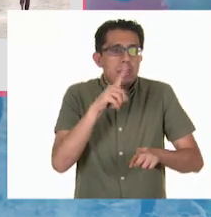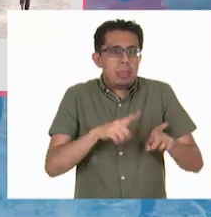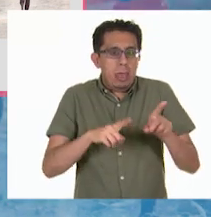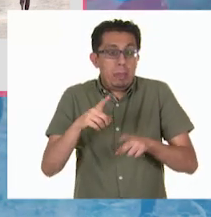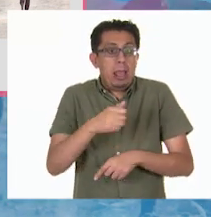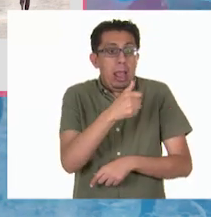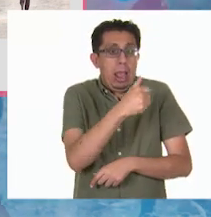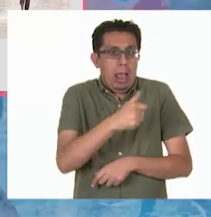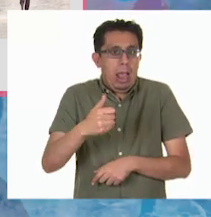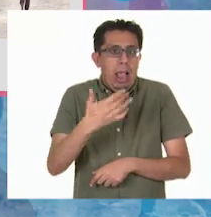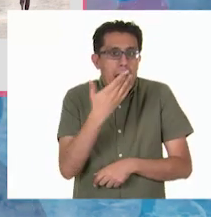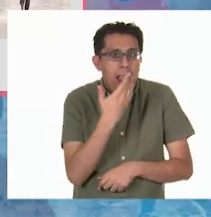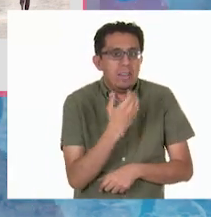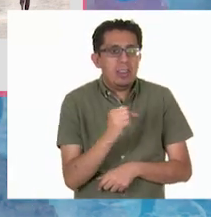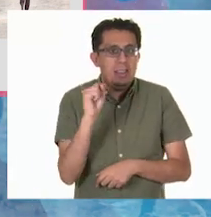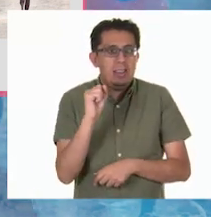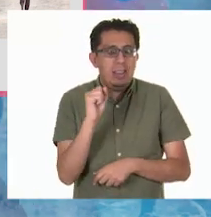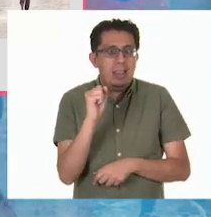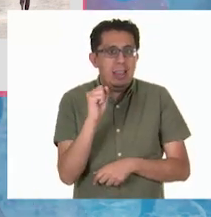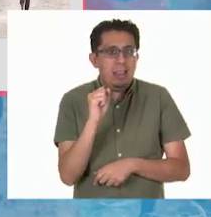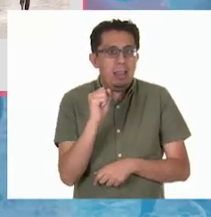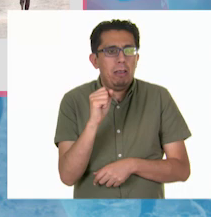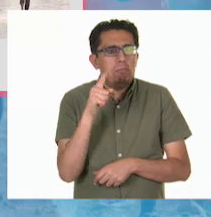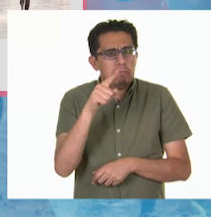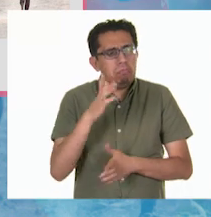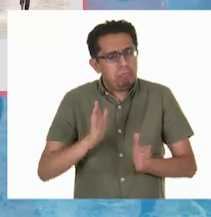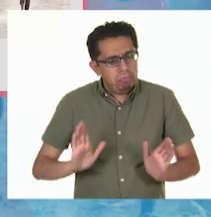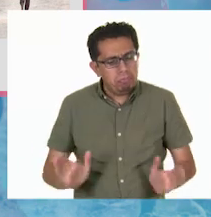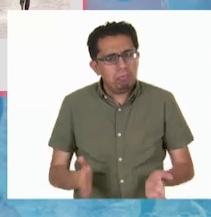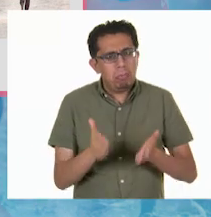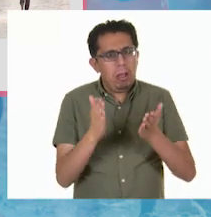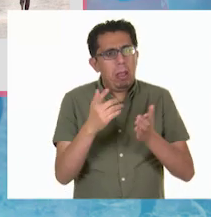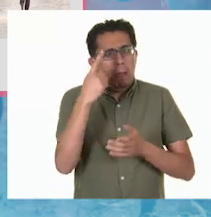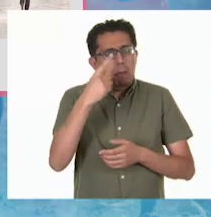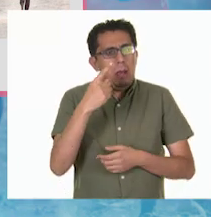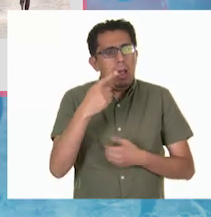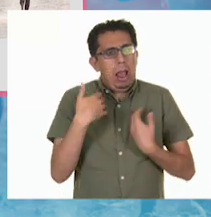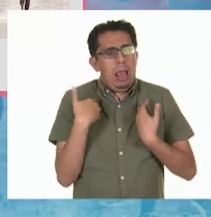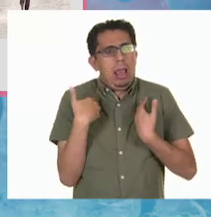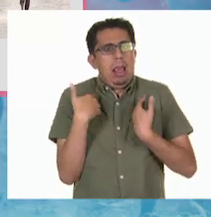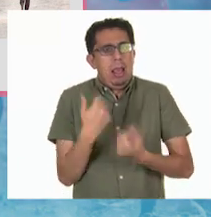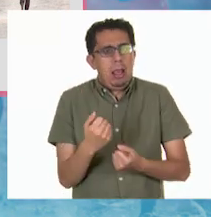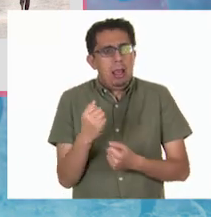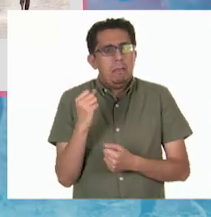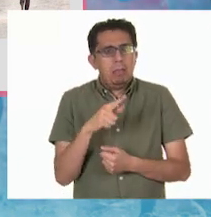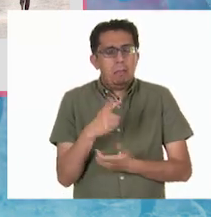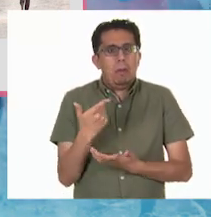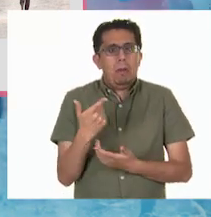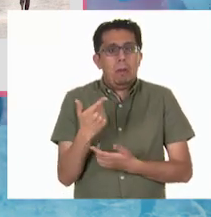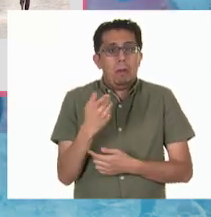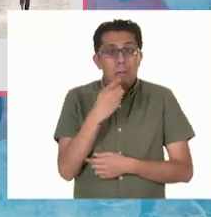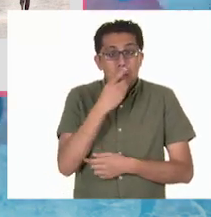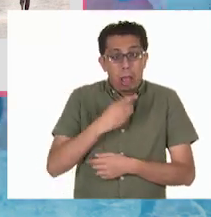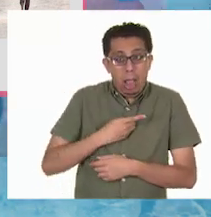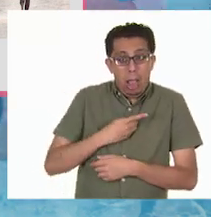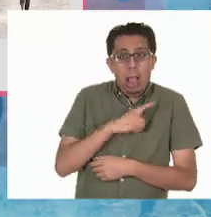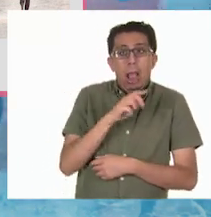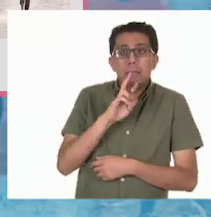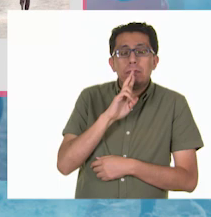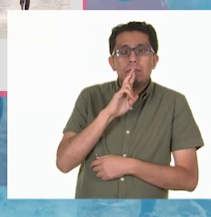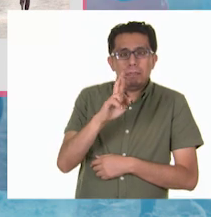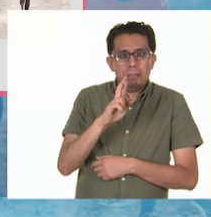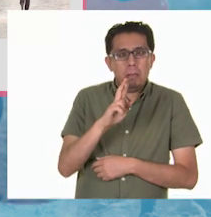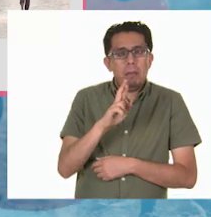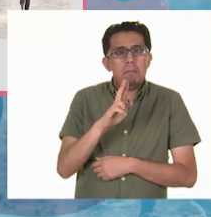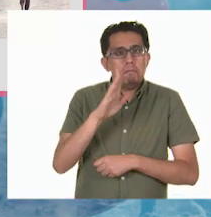verbales desarrolladas para animarnos a comprender y responder expresiones más amplias y